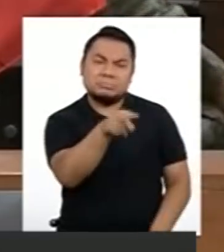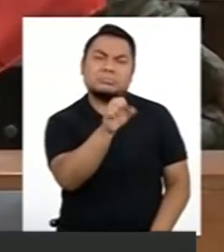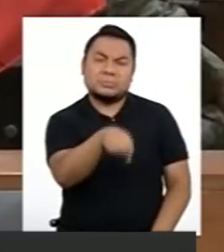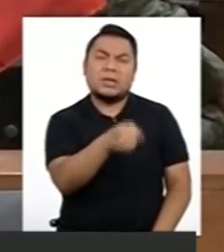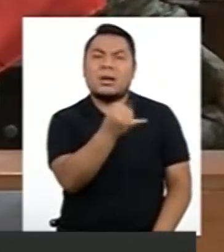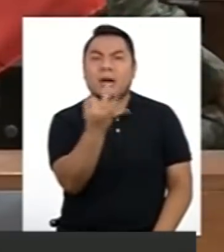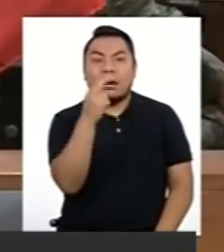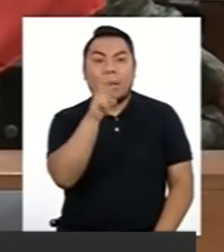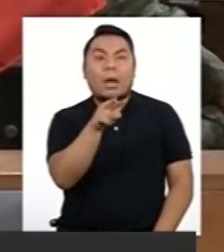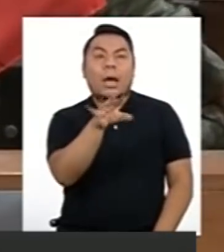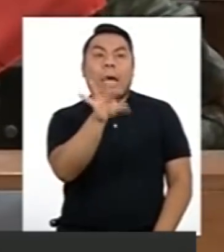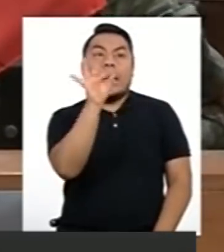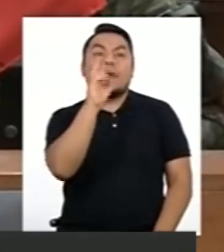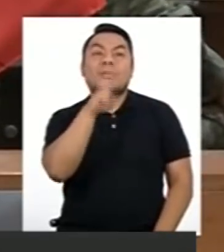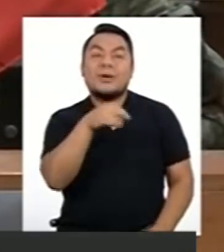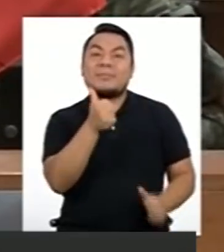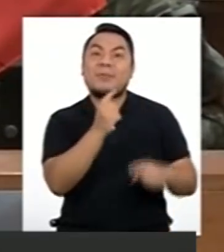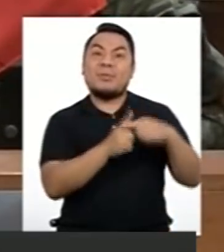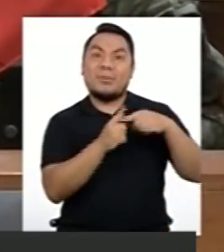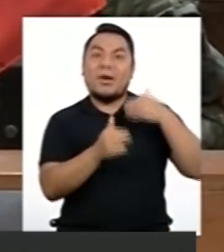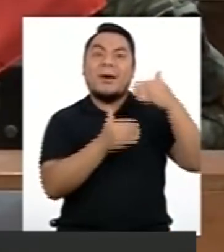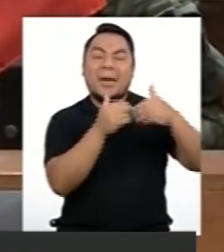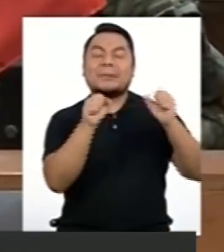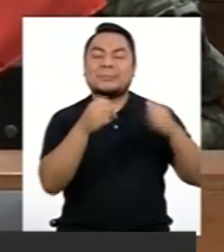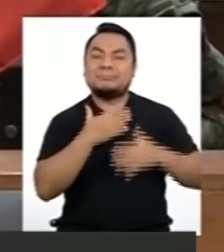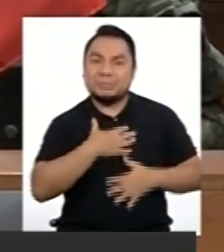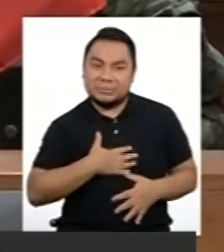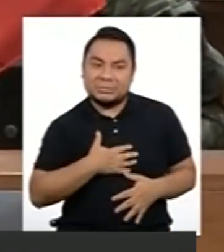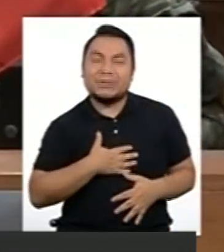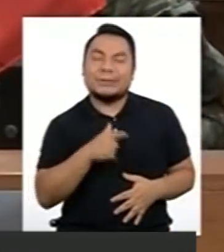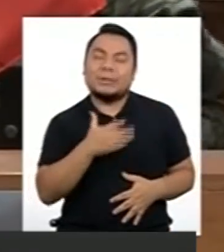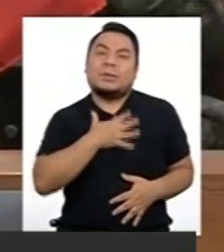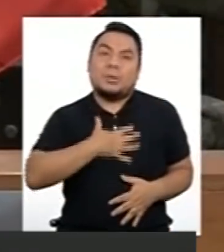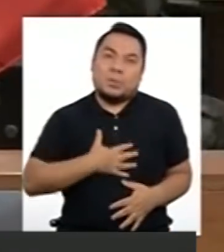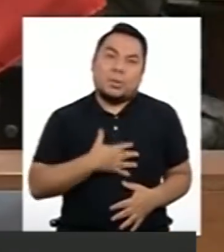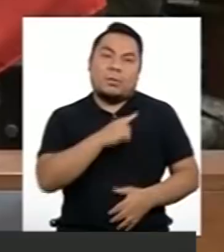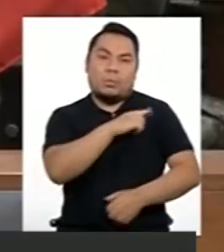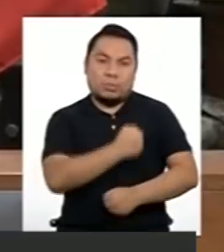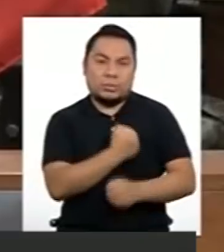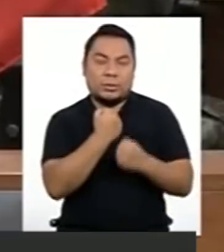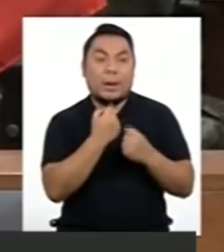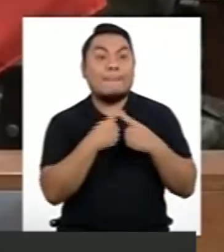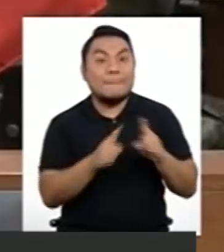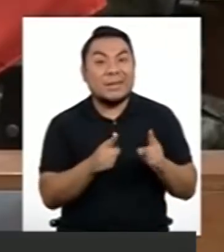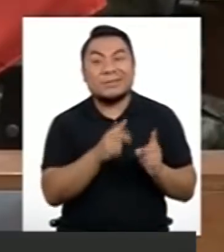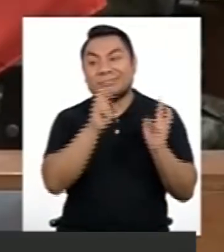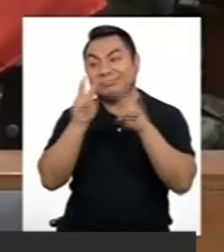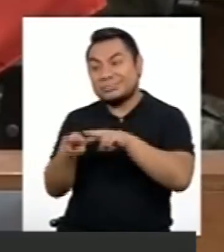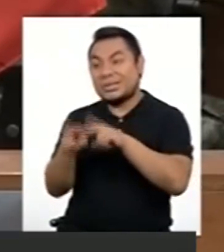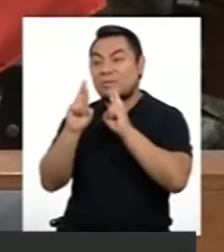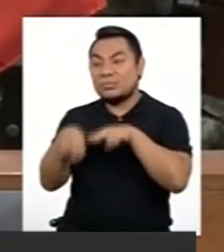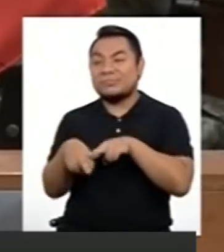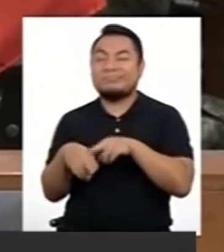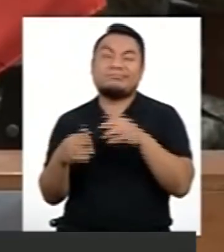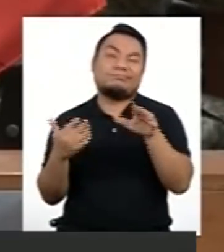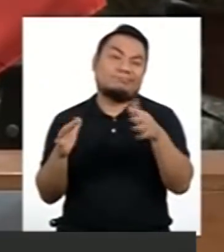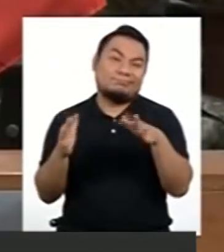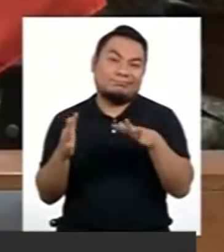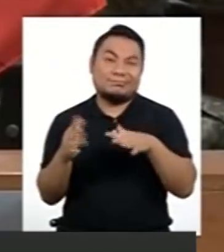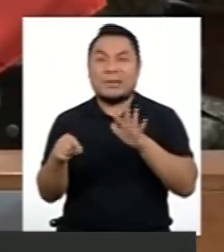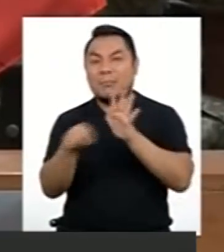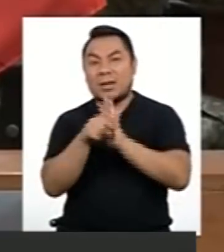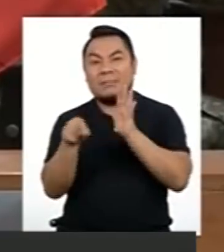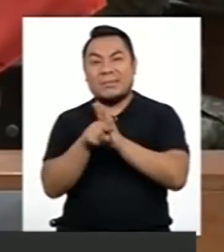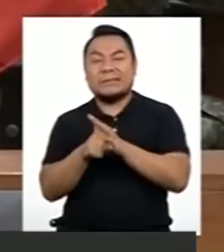dan cierta luz de esperanza y eso nos fortalece. Pero también vemos algunos resultados que no son necesariamente